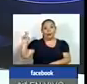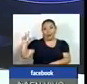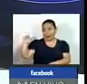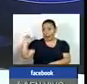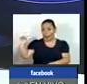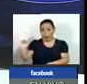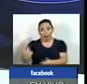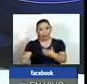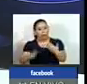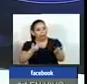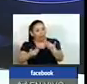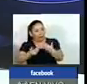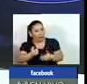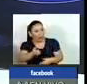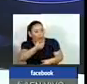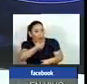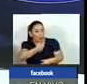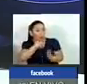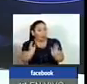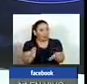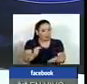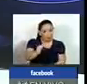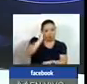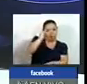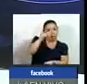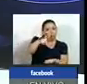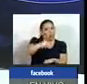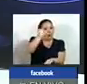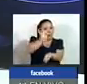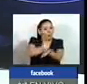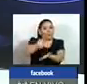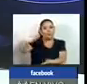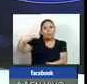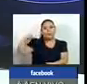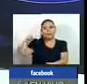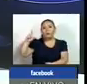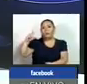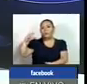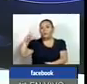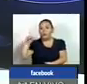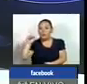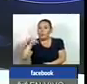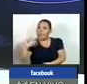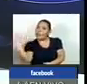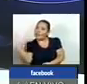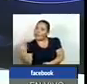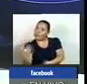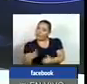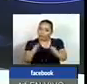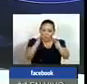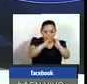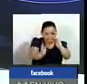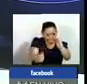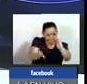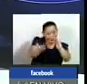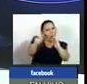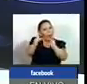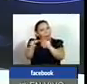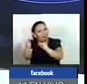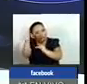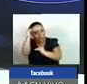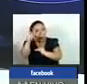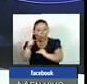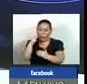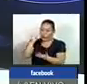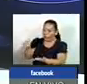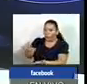compartir información sobre un producto de la marca Holcim que es indispensable para todas las obras de construcción. Así que adelante